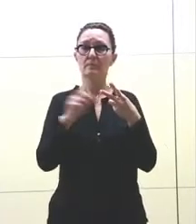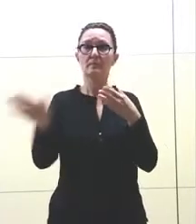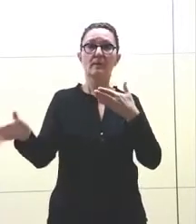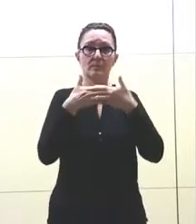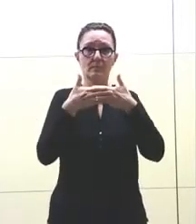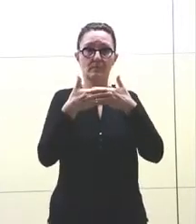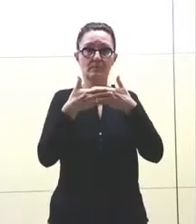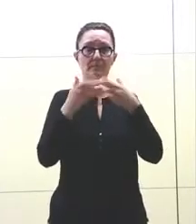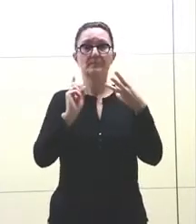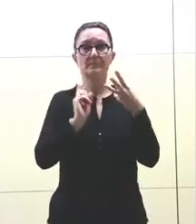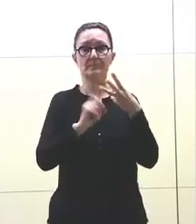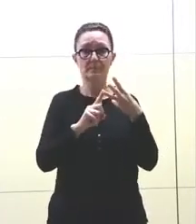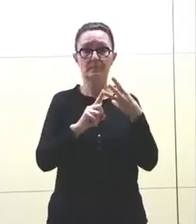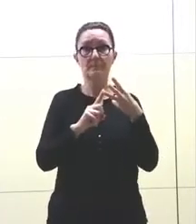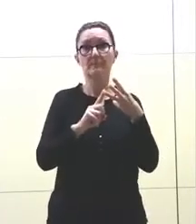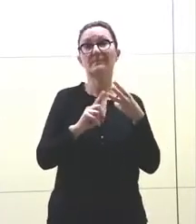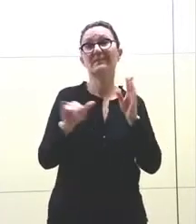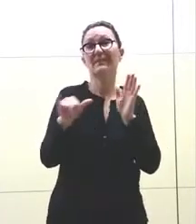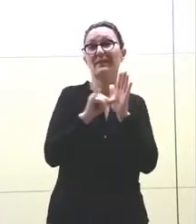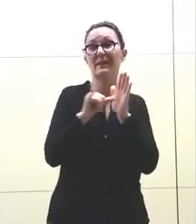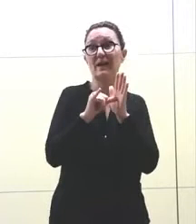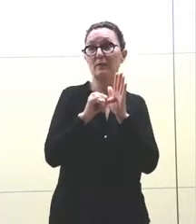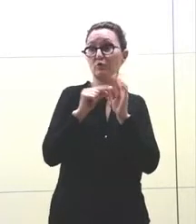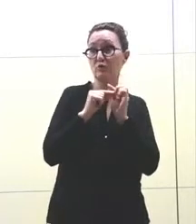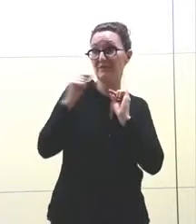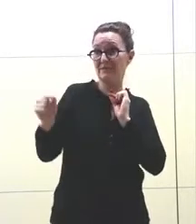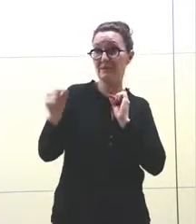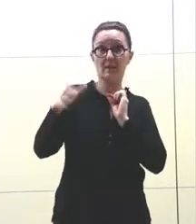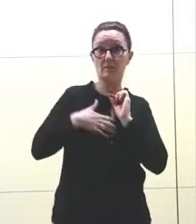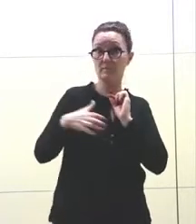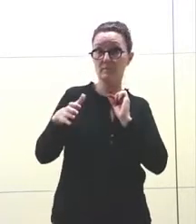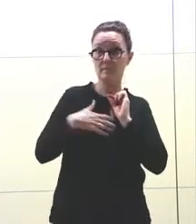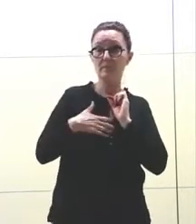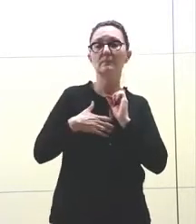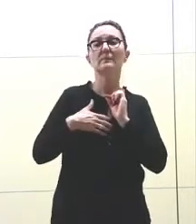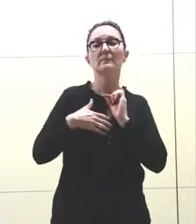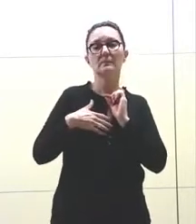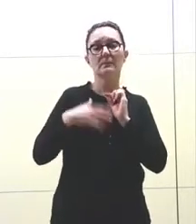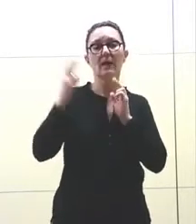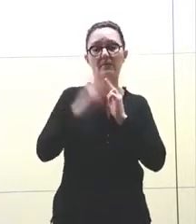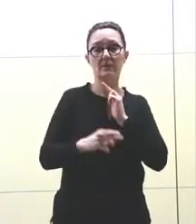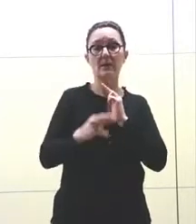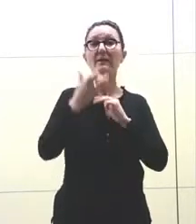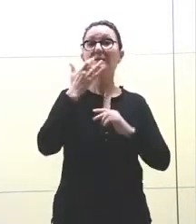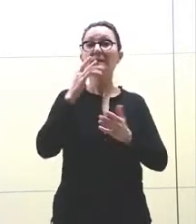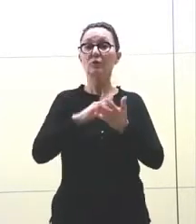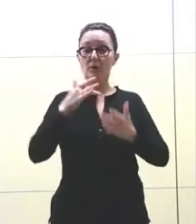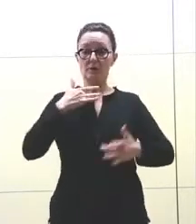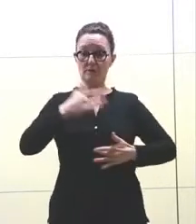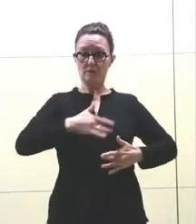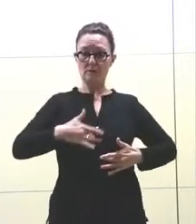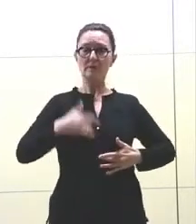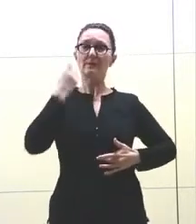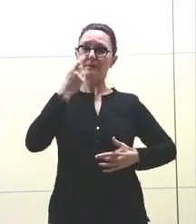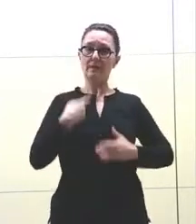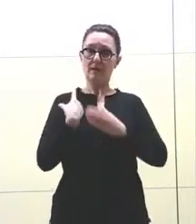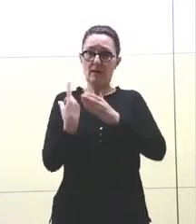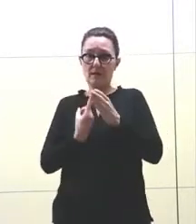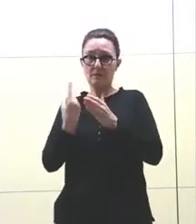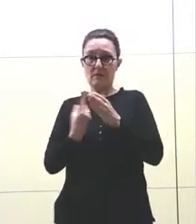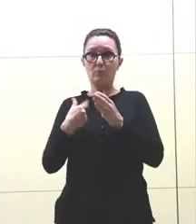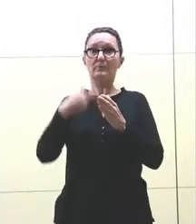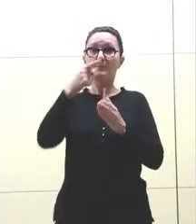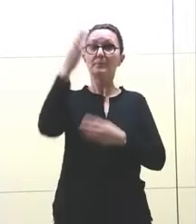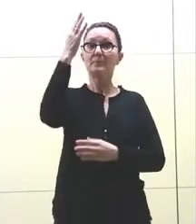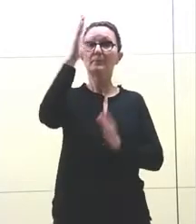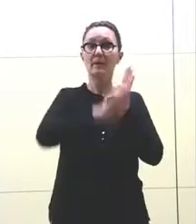cerrados y cercanos, donde se puede mantener una distancia, y aislarse si se tienen síntomas. Esas son medidas que tenemos que